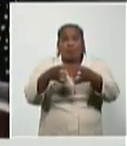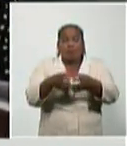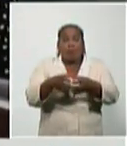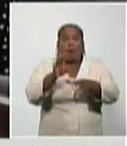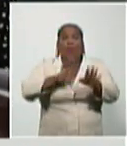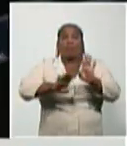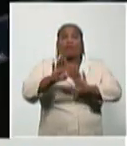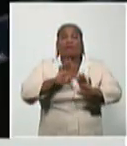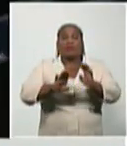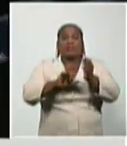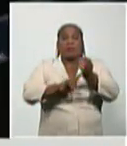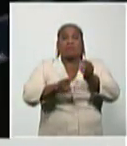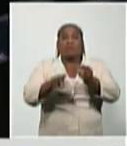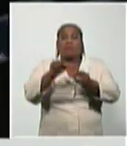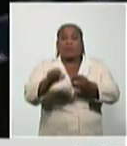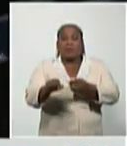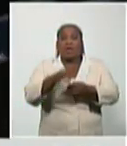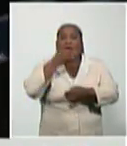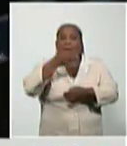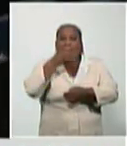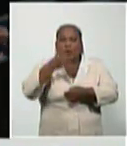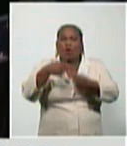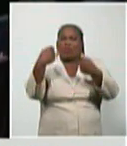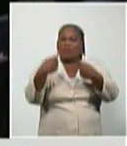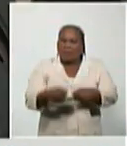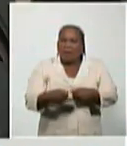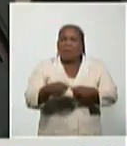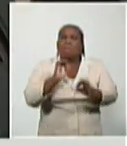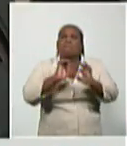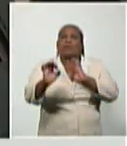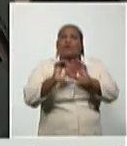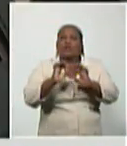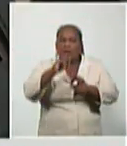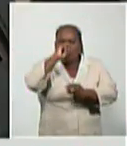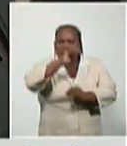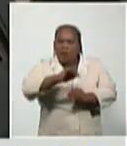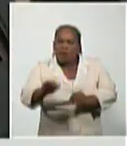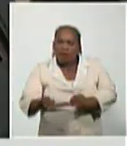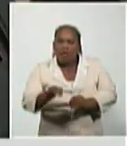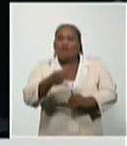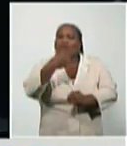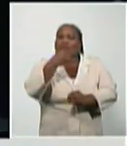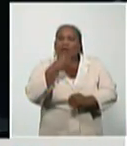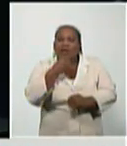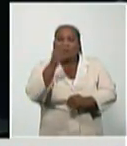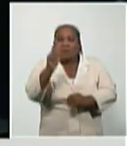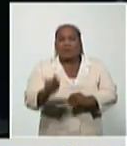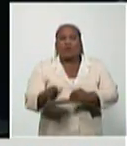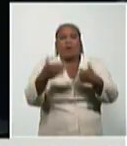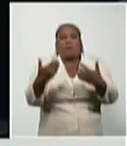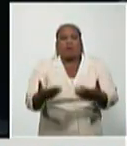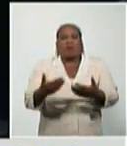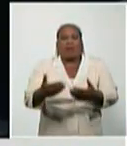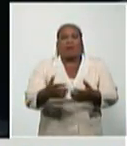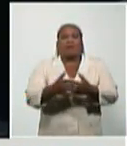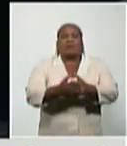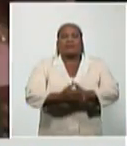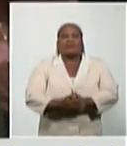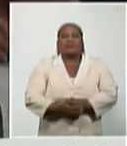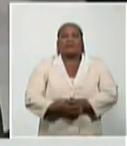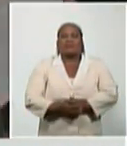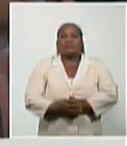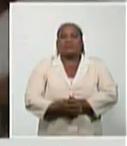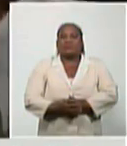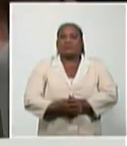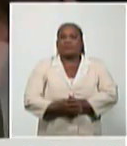coincidieron en la relevancia de extremar las medidas para proteger a niños, ancianos y pacientes vulnerables. En Matanzas, Isis Hernández Milián,